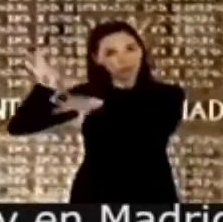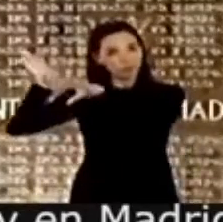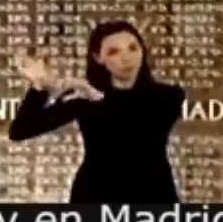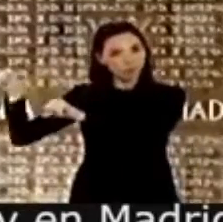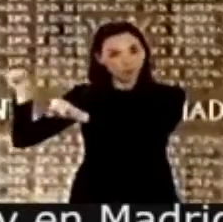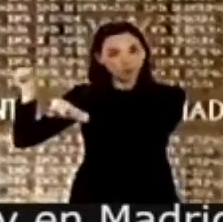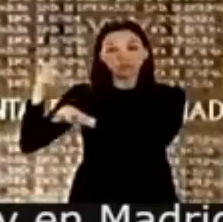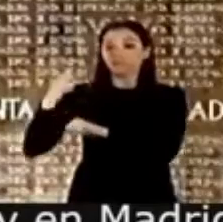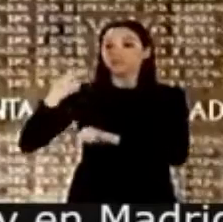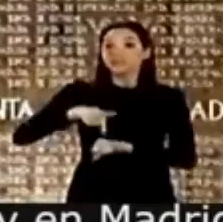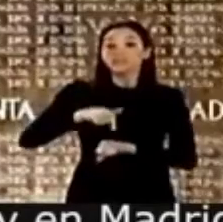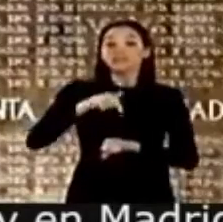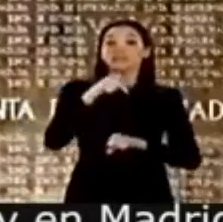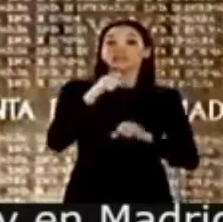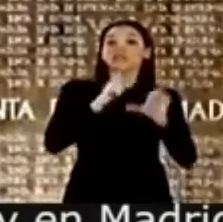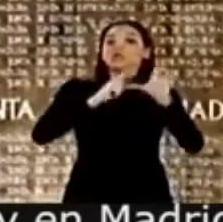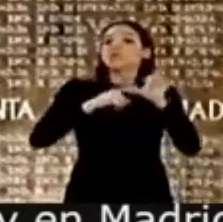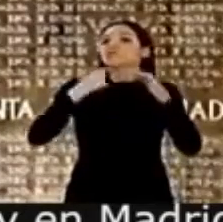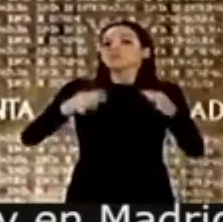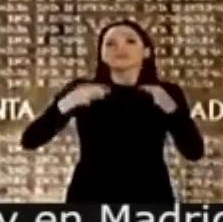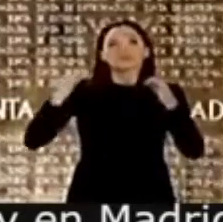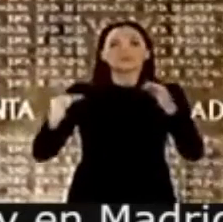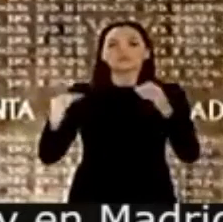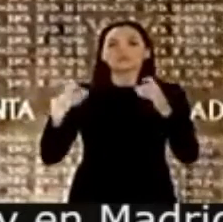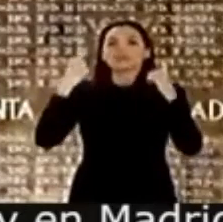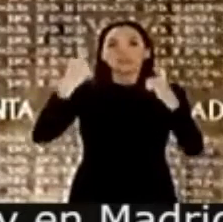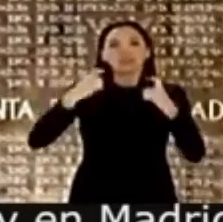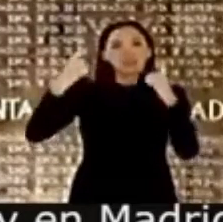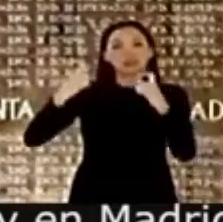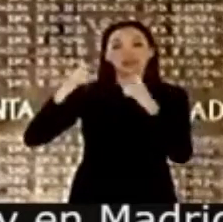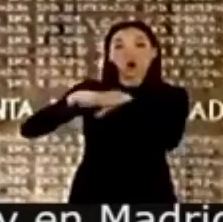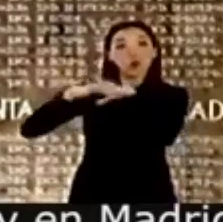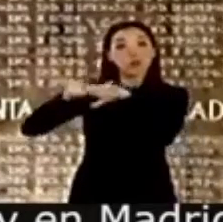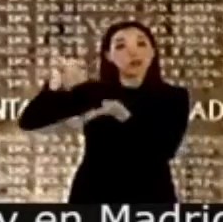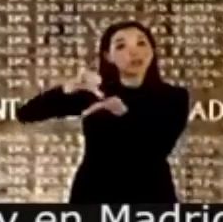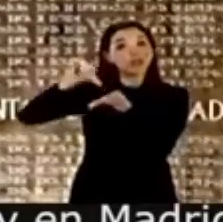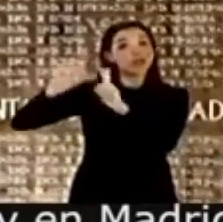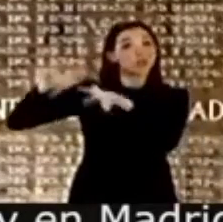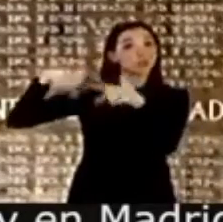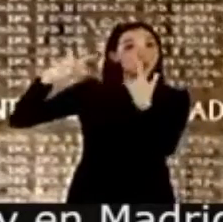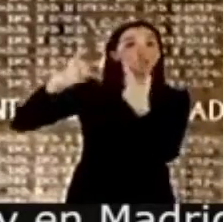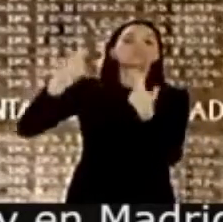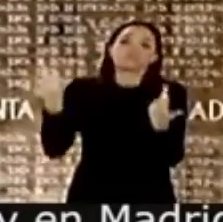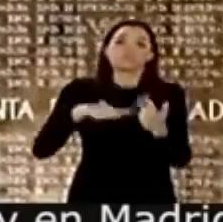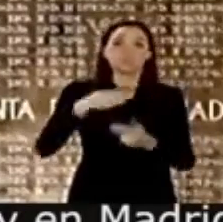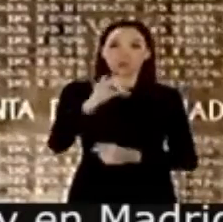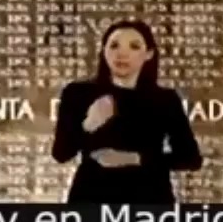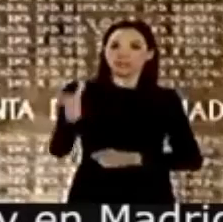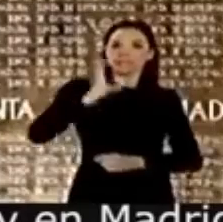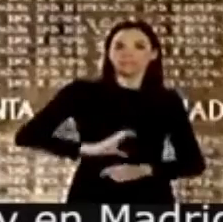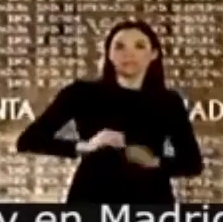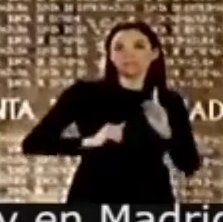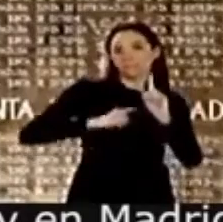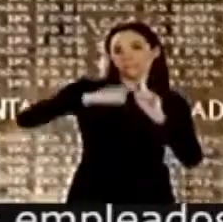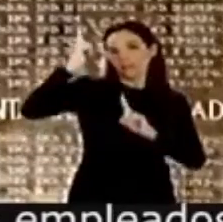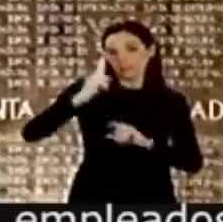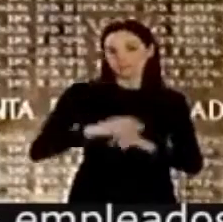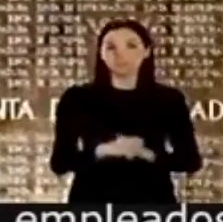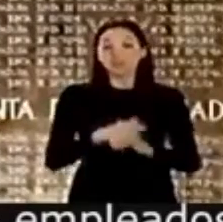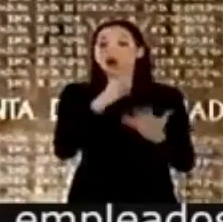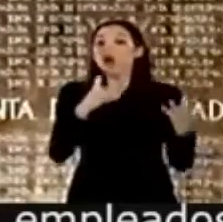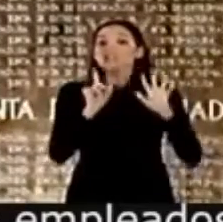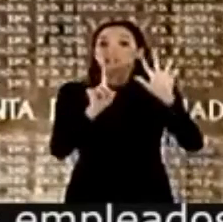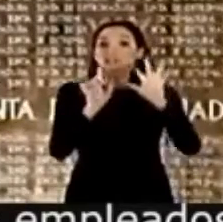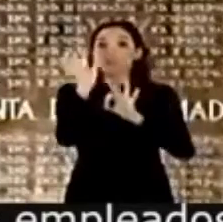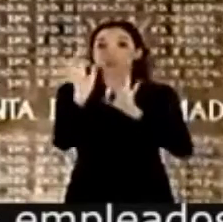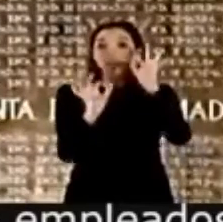máxima subida de retribución de los empleados públicos que el Gobierno central permitía. Tanto es así que el resultado es un incremento de un